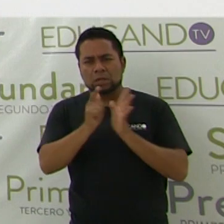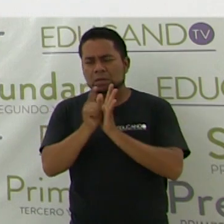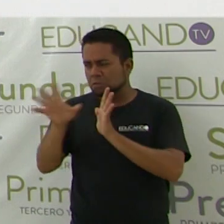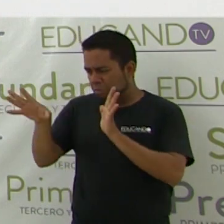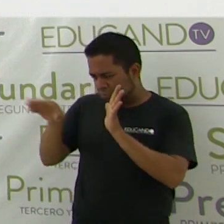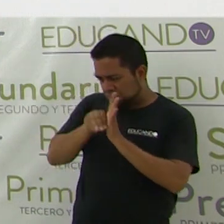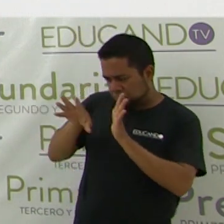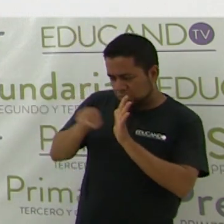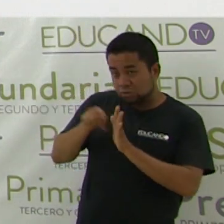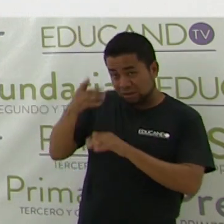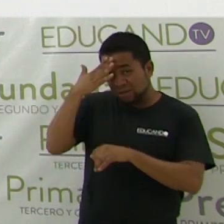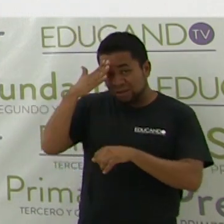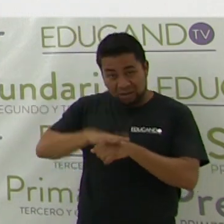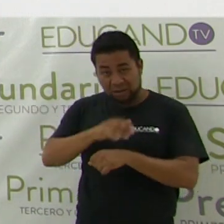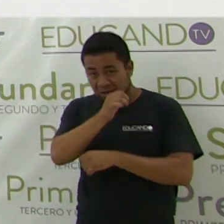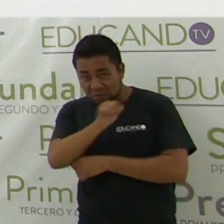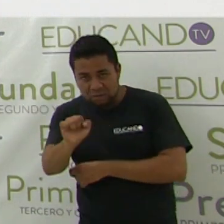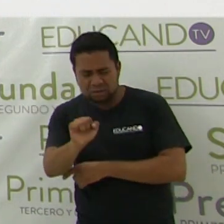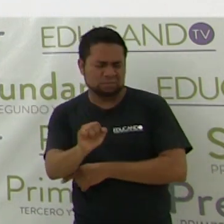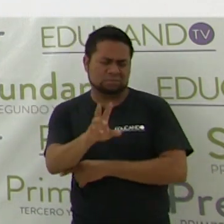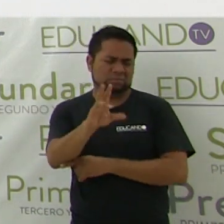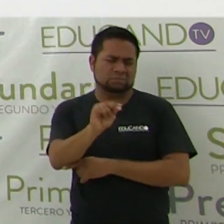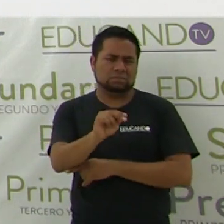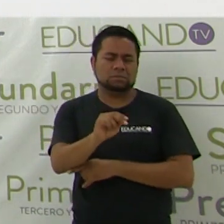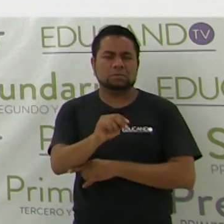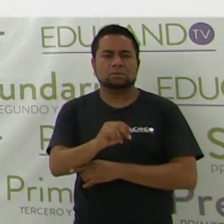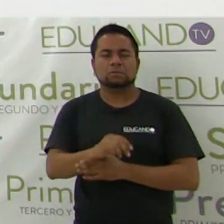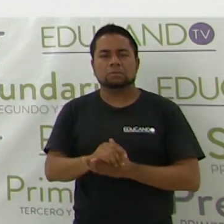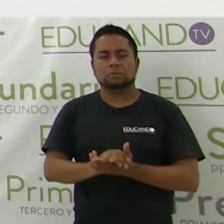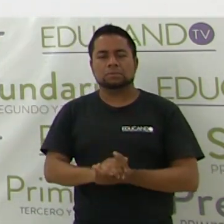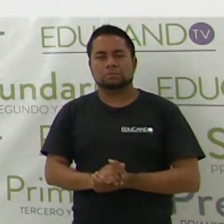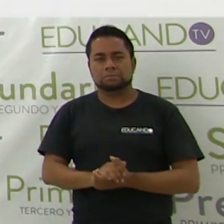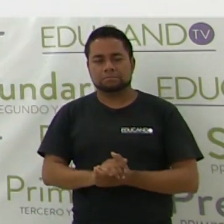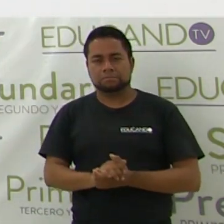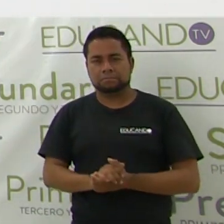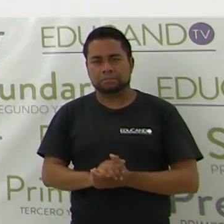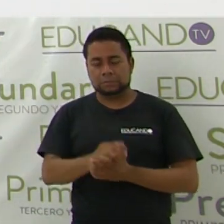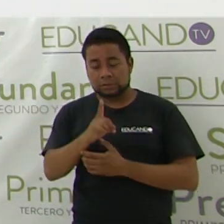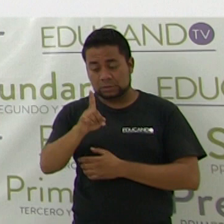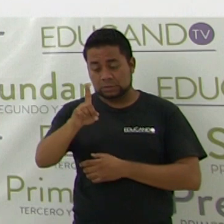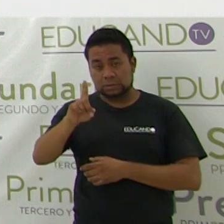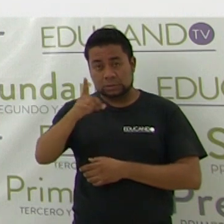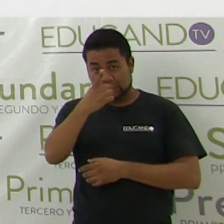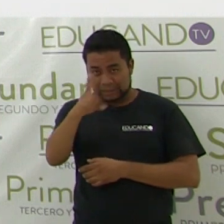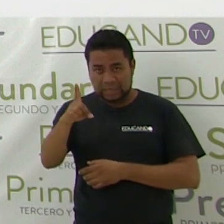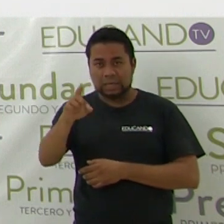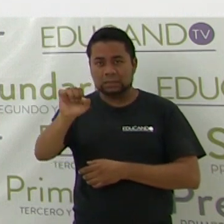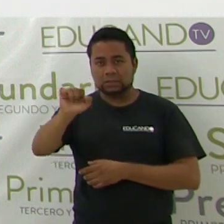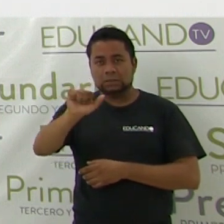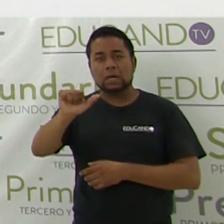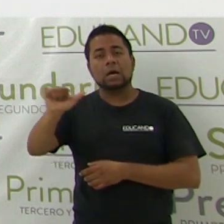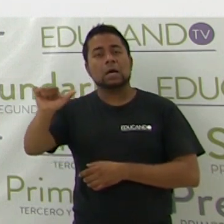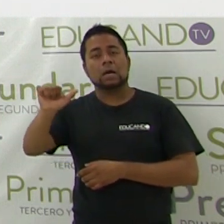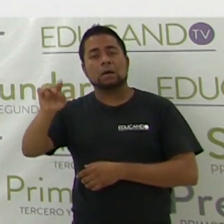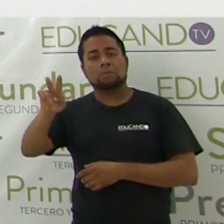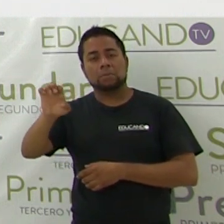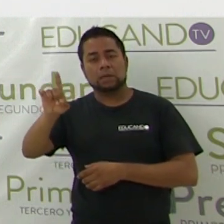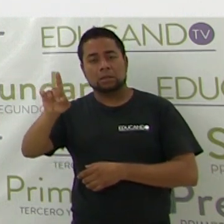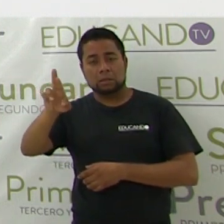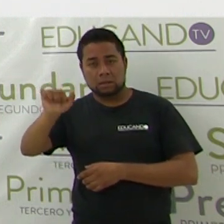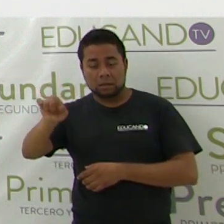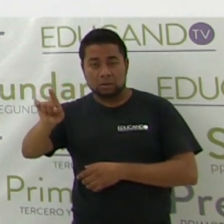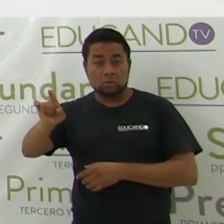Digo, no se lo tienen que aprender de memoria. Miguel Cervantes de Saavedra. Si les queda alguna